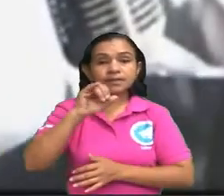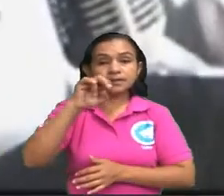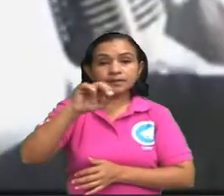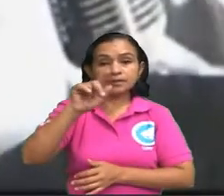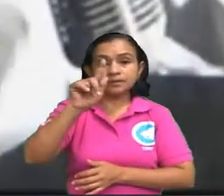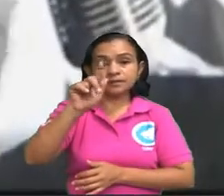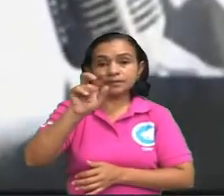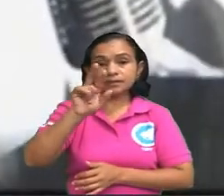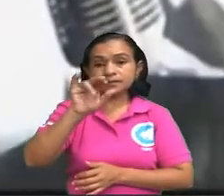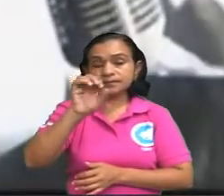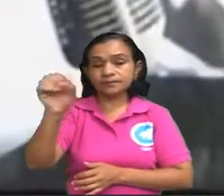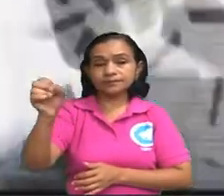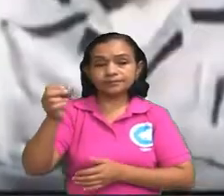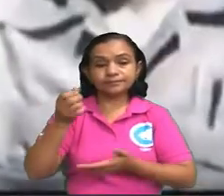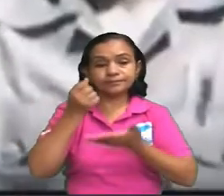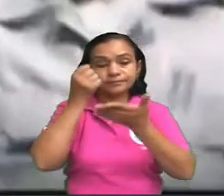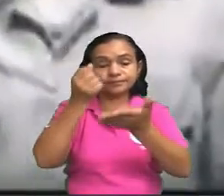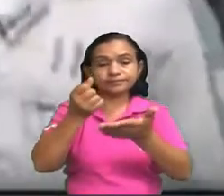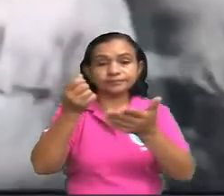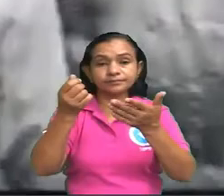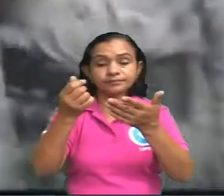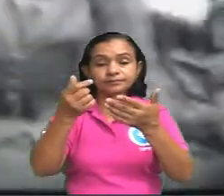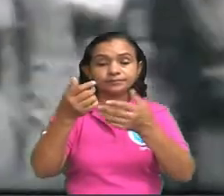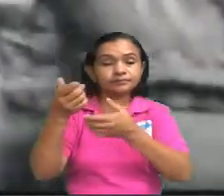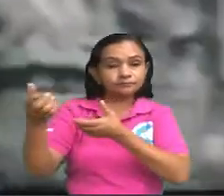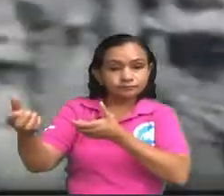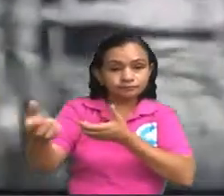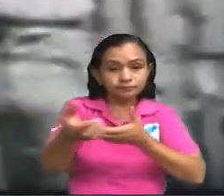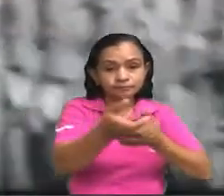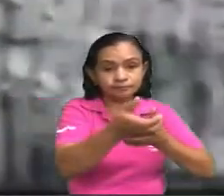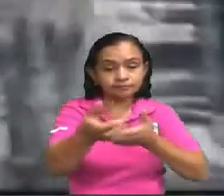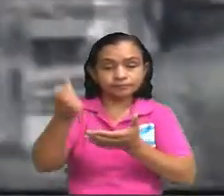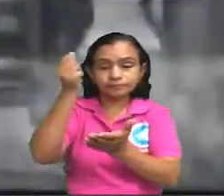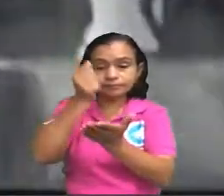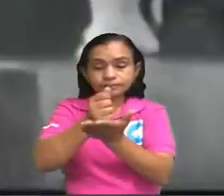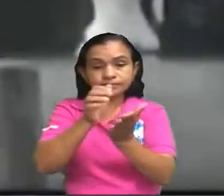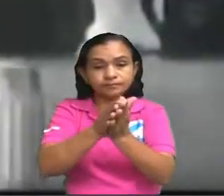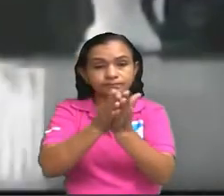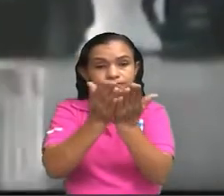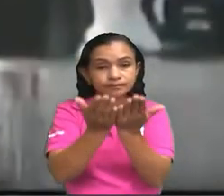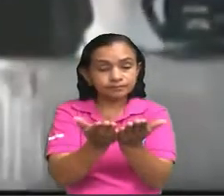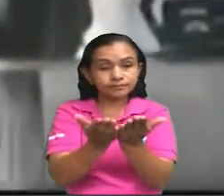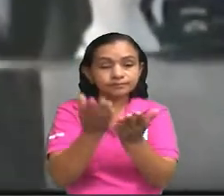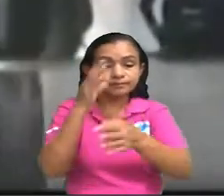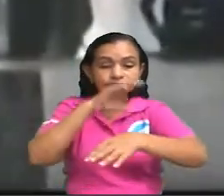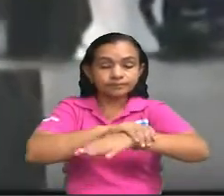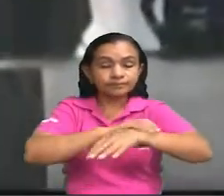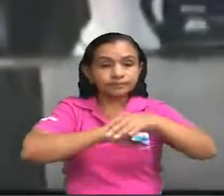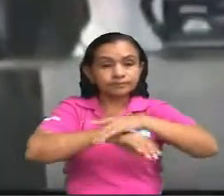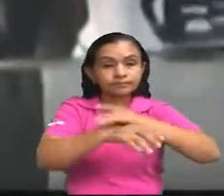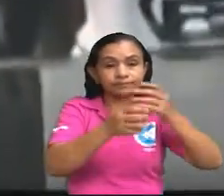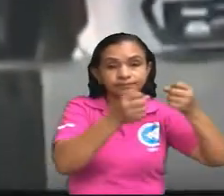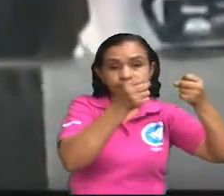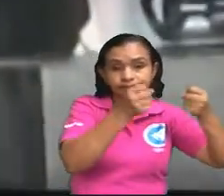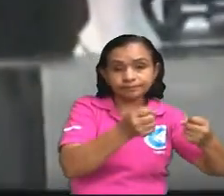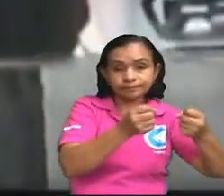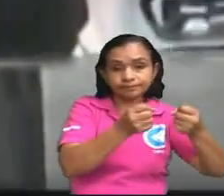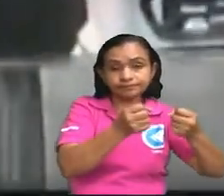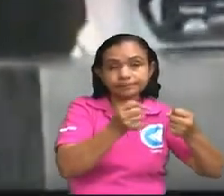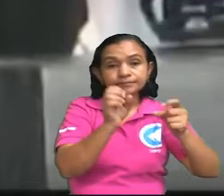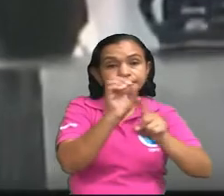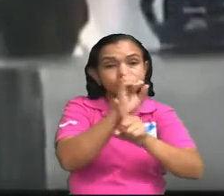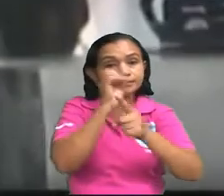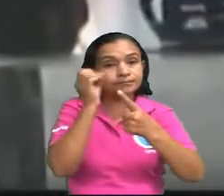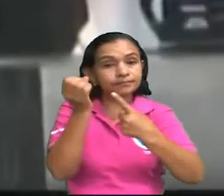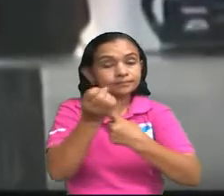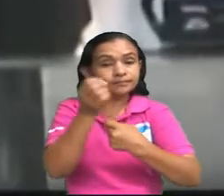sus legados estaría la creación del Cuerpo de Bomberos, Migración y Extranjería y el Sistema Penitenciario Nacional, así como la